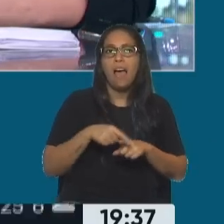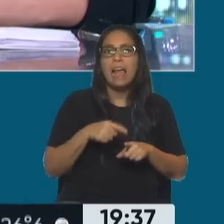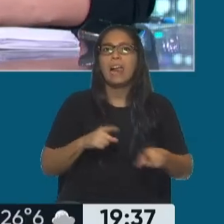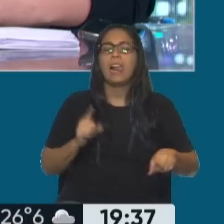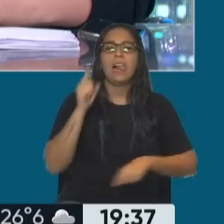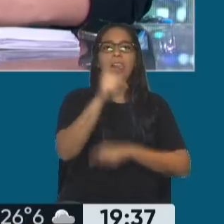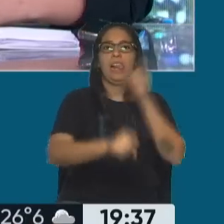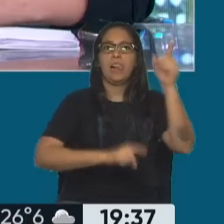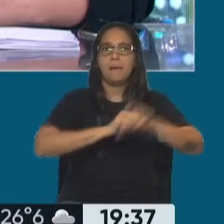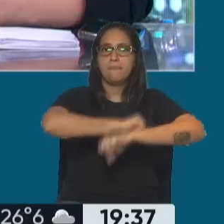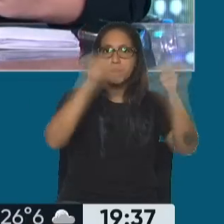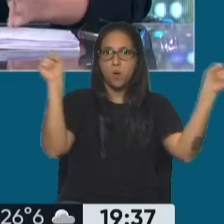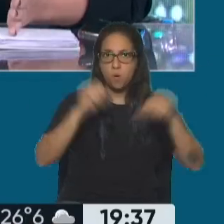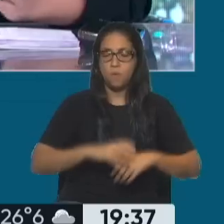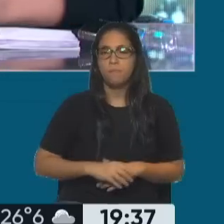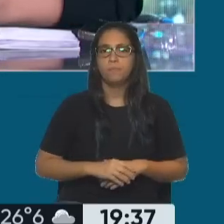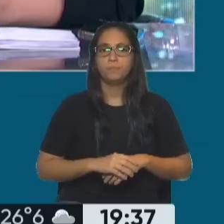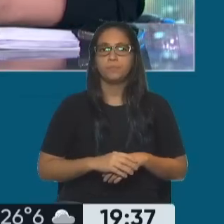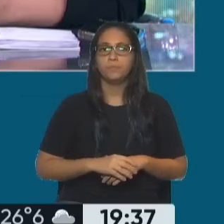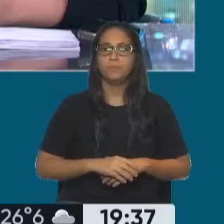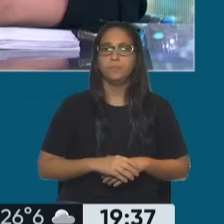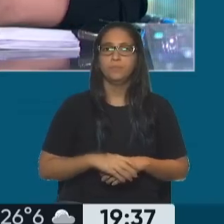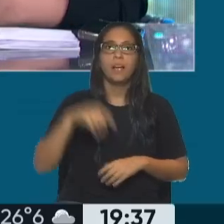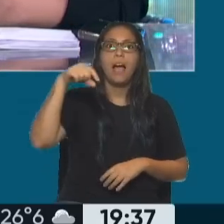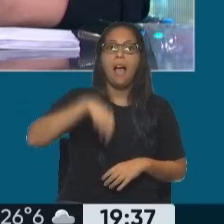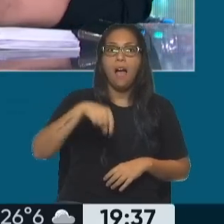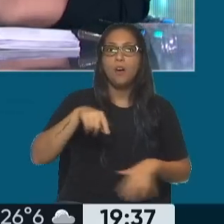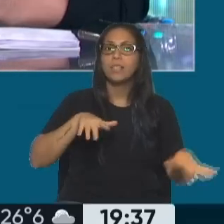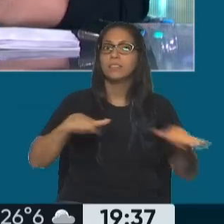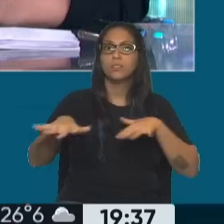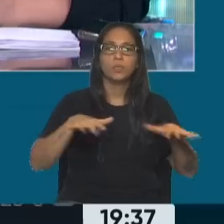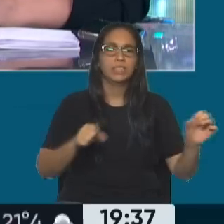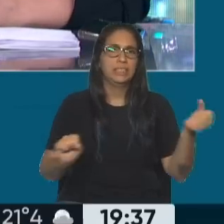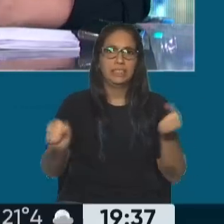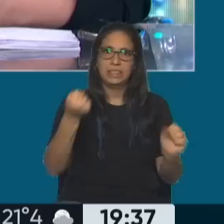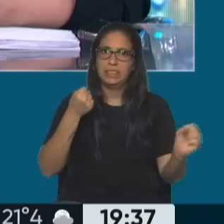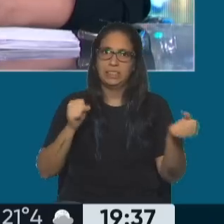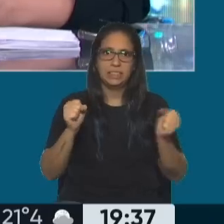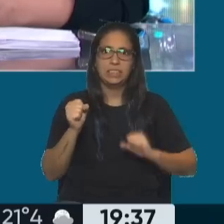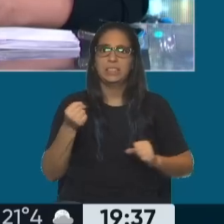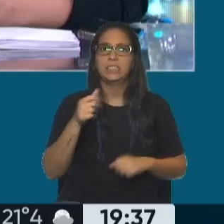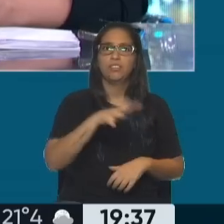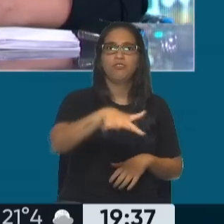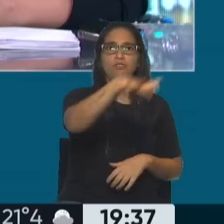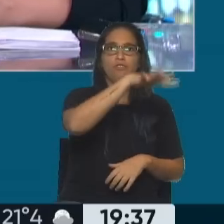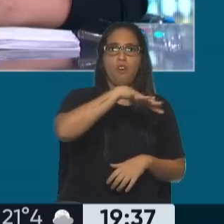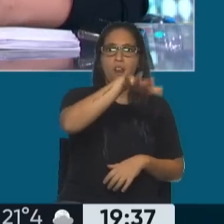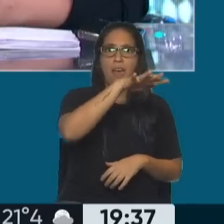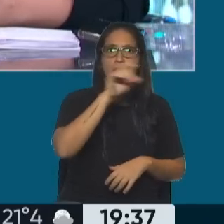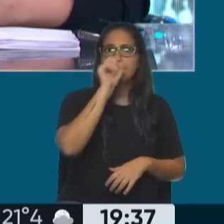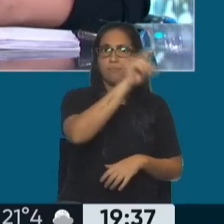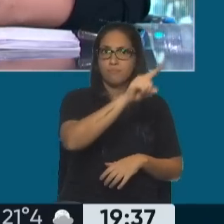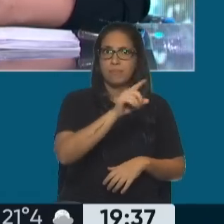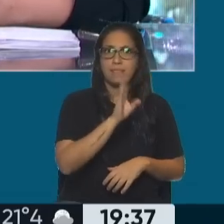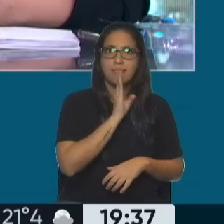habrían lanzado estos misiles que generan en este momento una tensión muy fuerte en esta región, en un